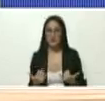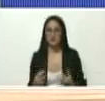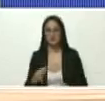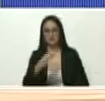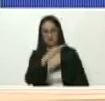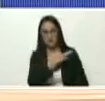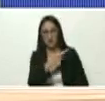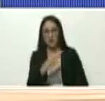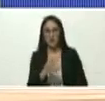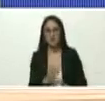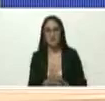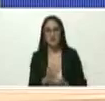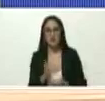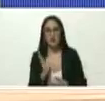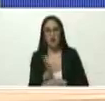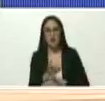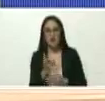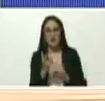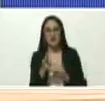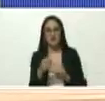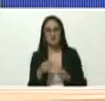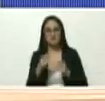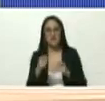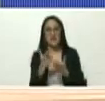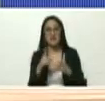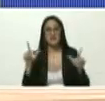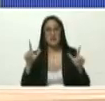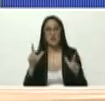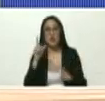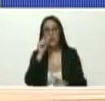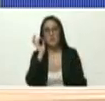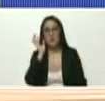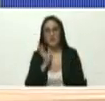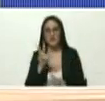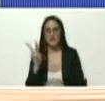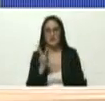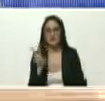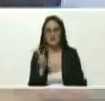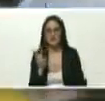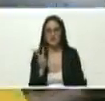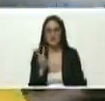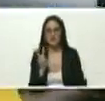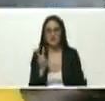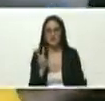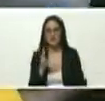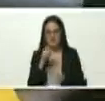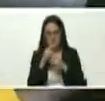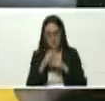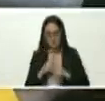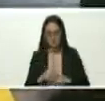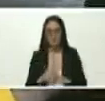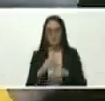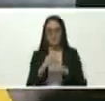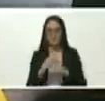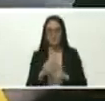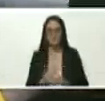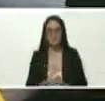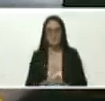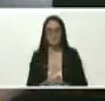condecorado con la Orden de Libertadores y Libertadoras de Venezuela de manera honrosa,